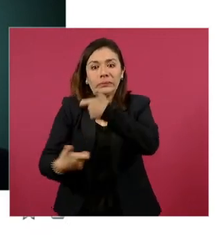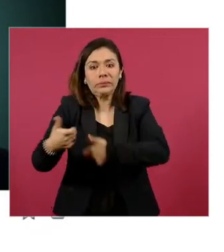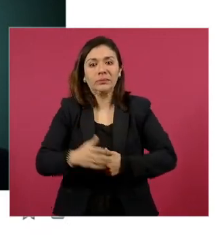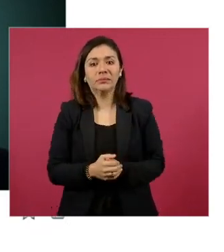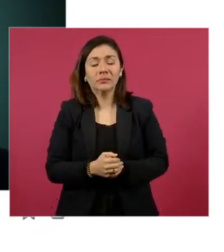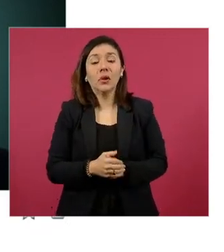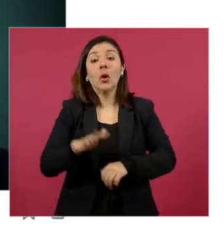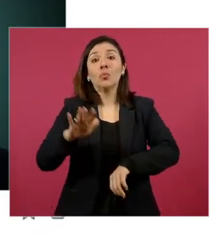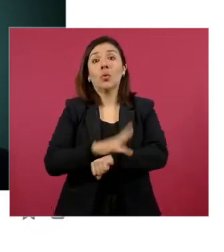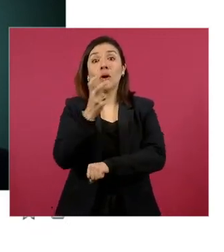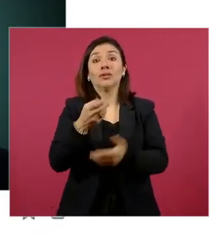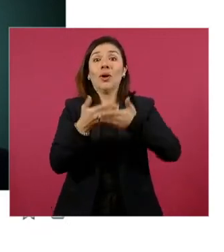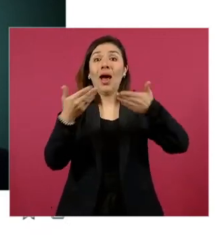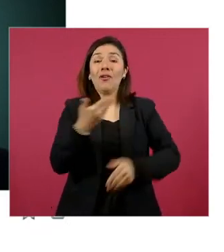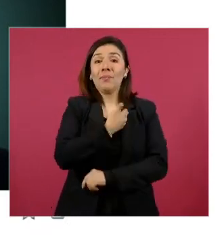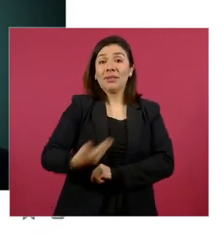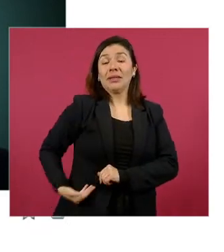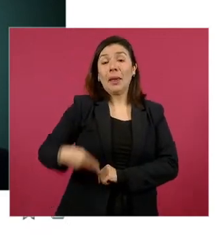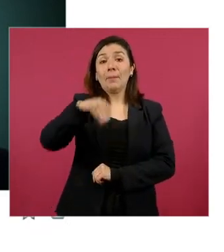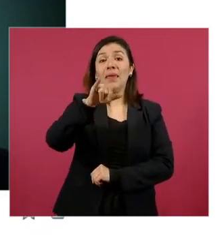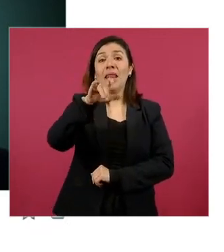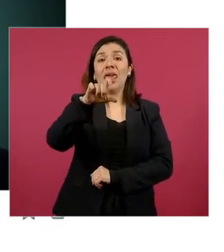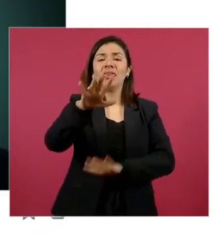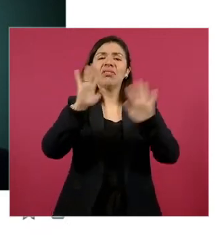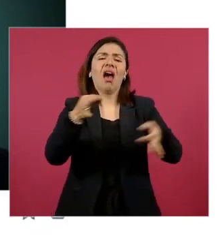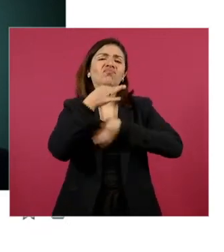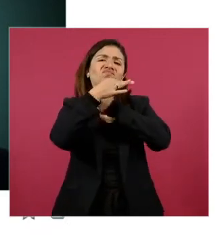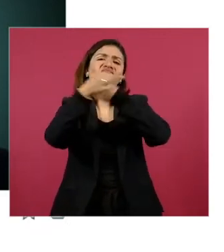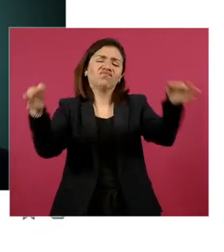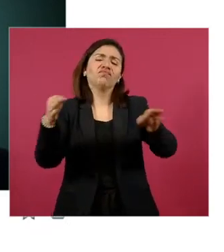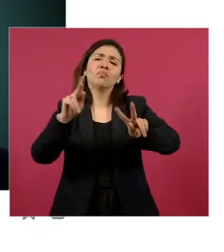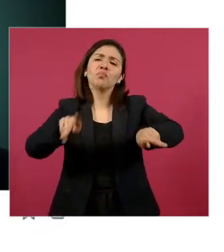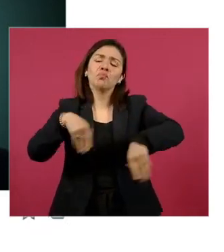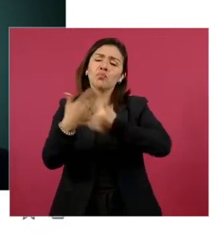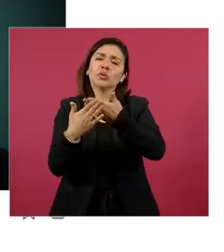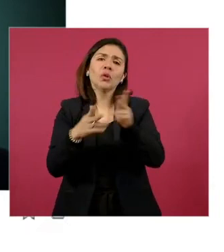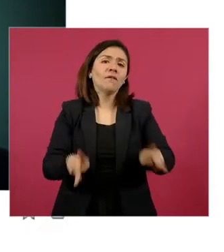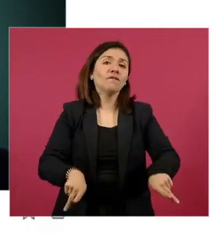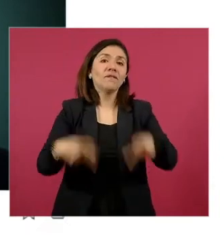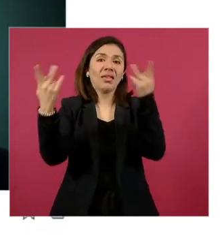Por eso Javier Milei ya anunció su venta.